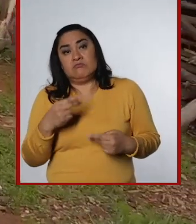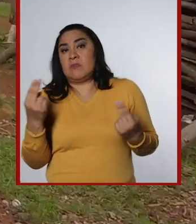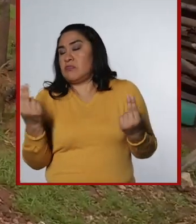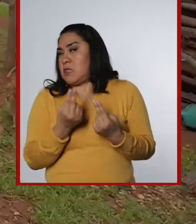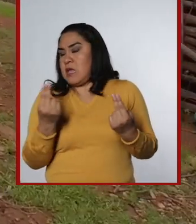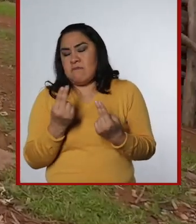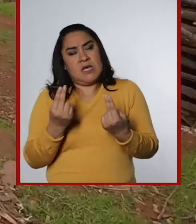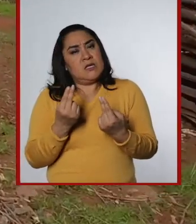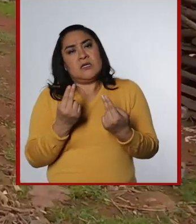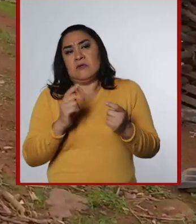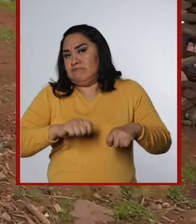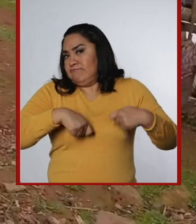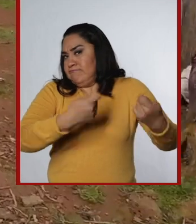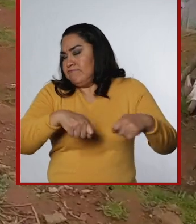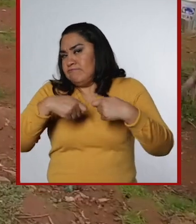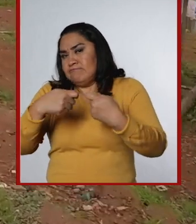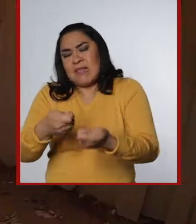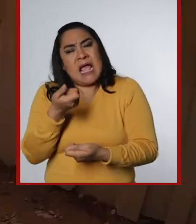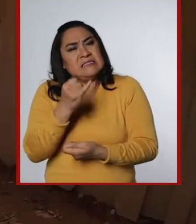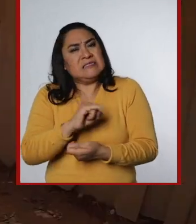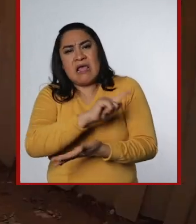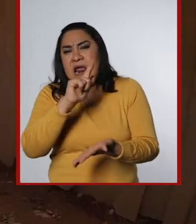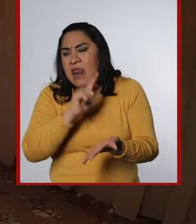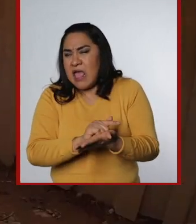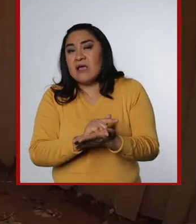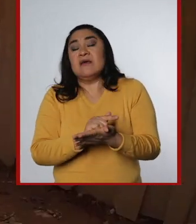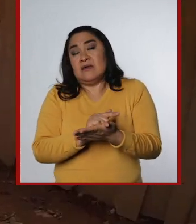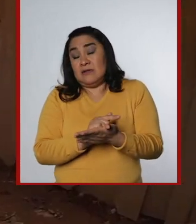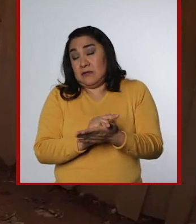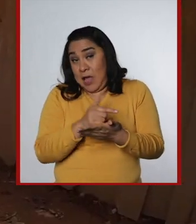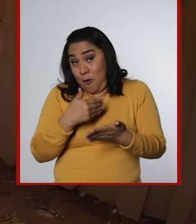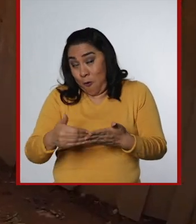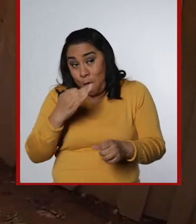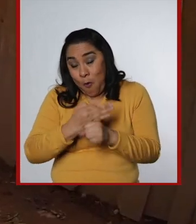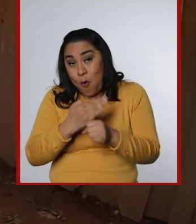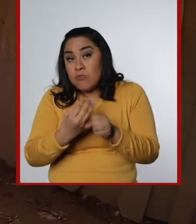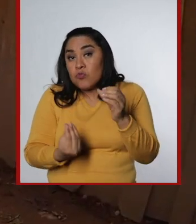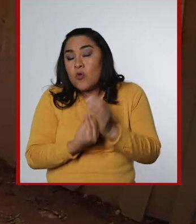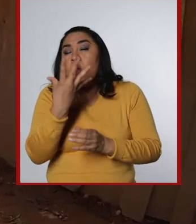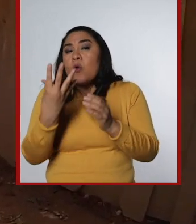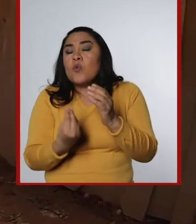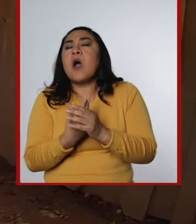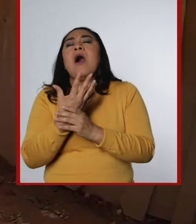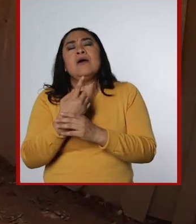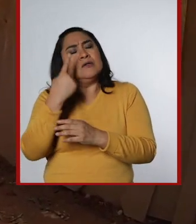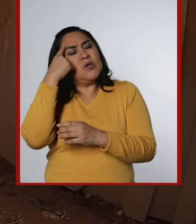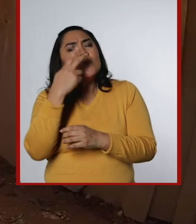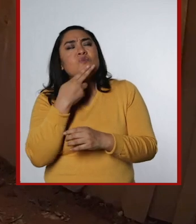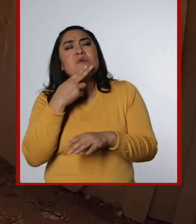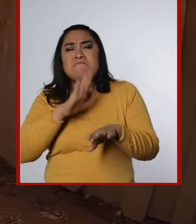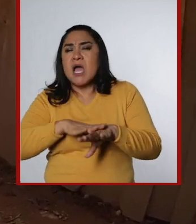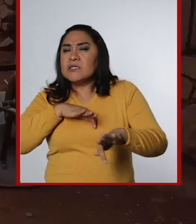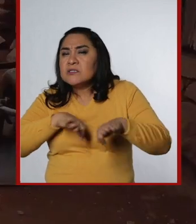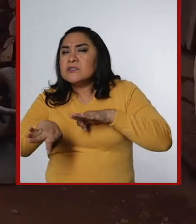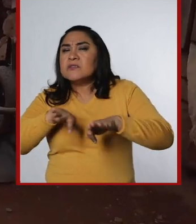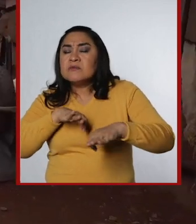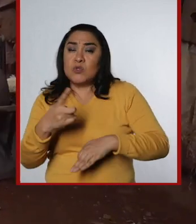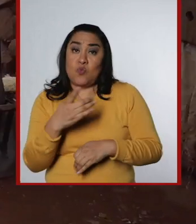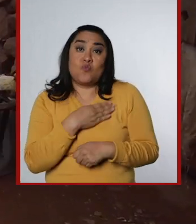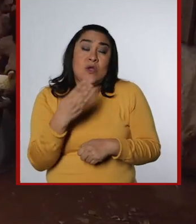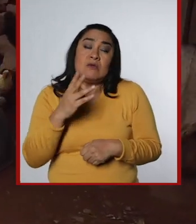que ser inalienable, imprescriptible, y que en esta ruta pues trabajamos mucho. Qué bueno,